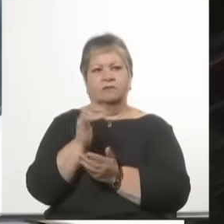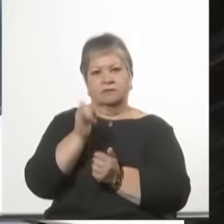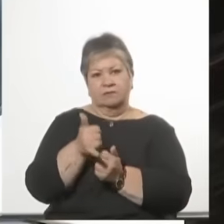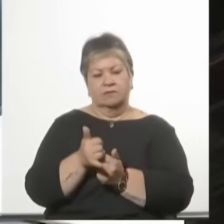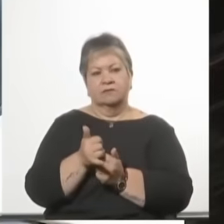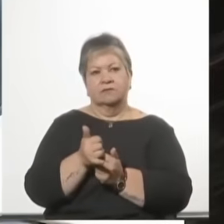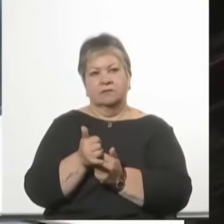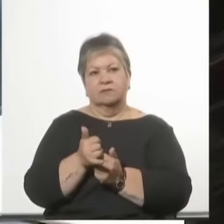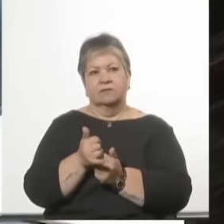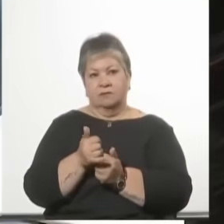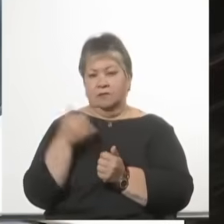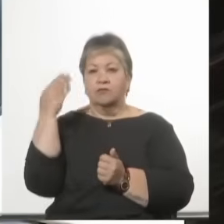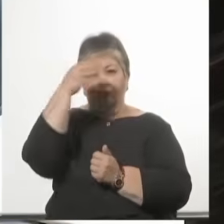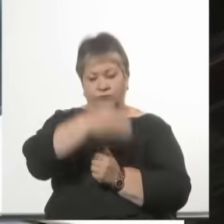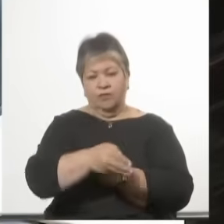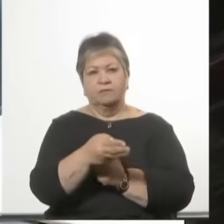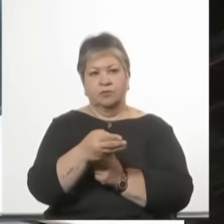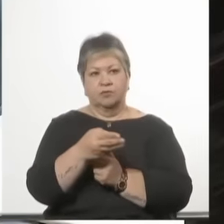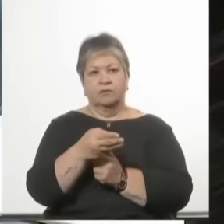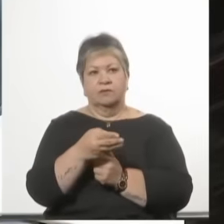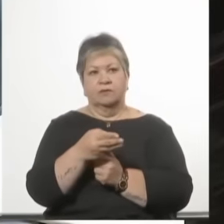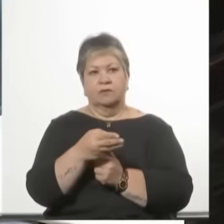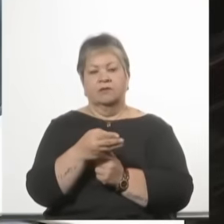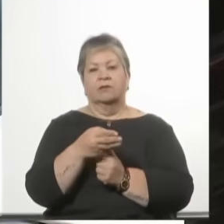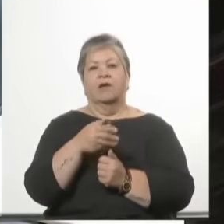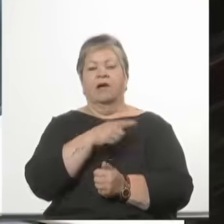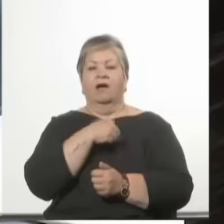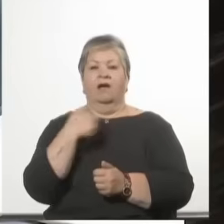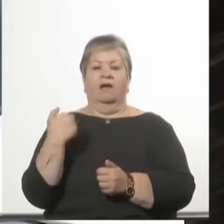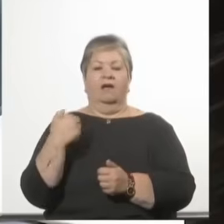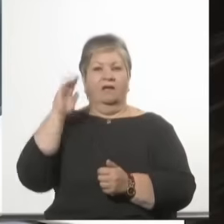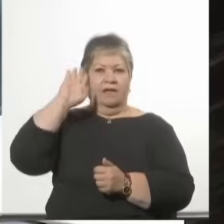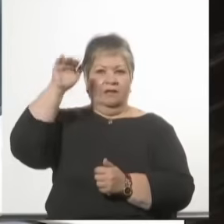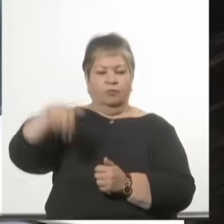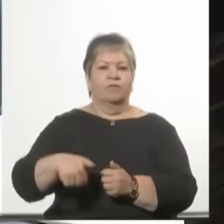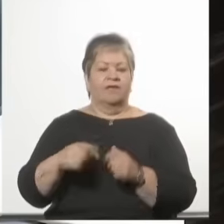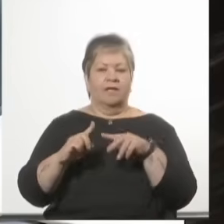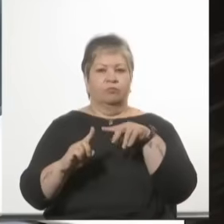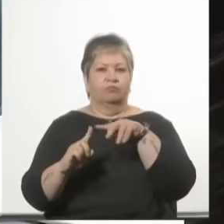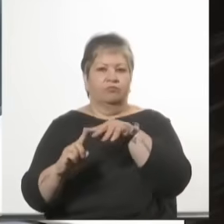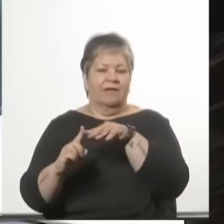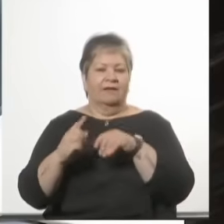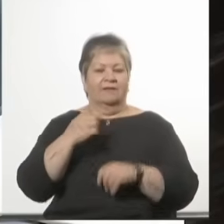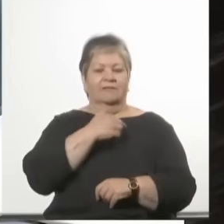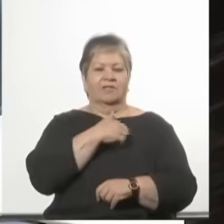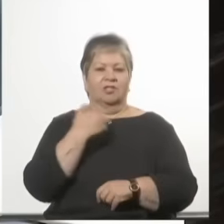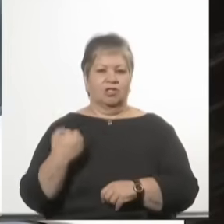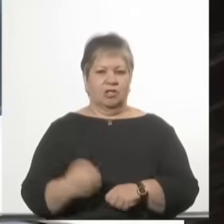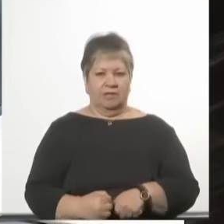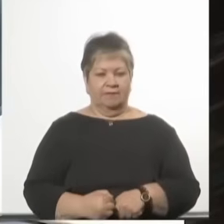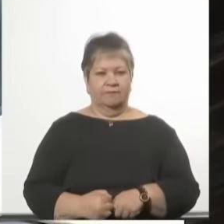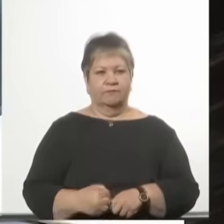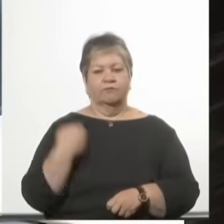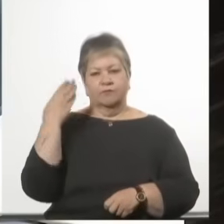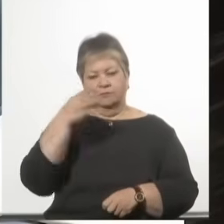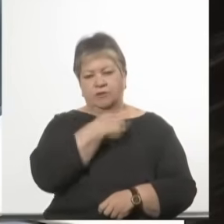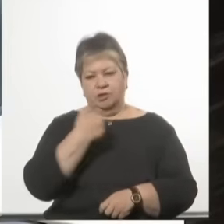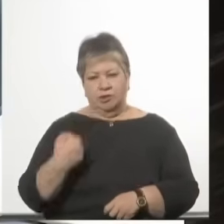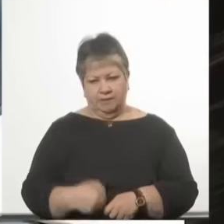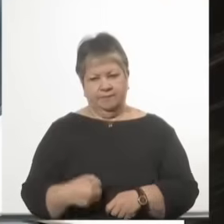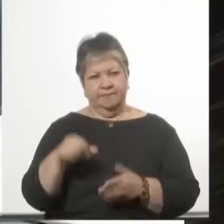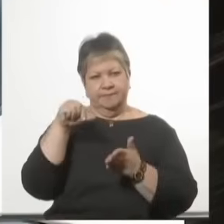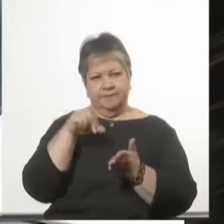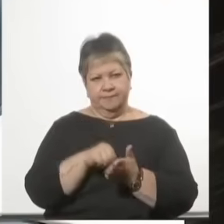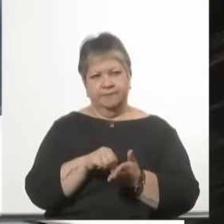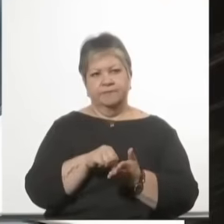primero, concurrimos a la República Popular China a instancias de una invitación del señor embajador